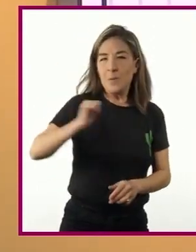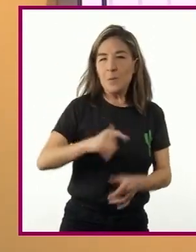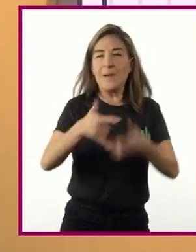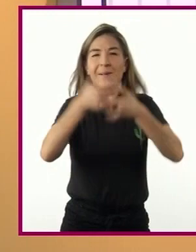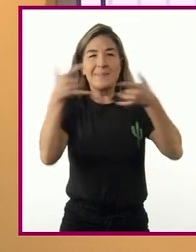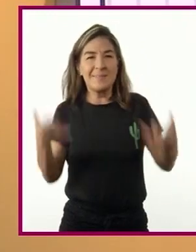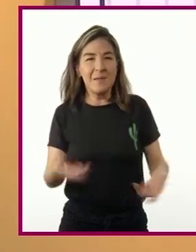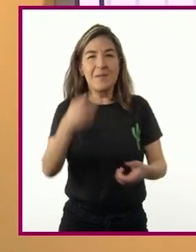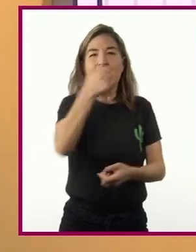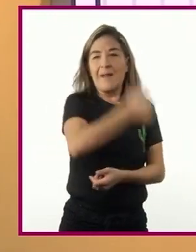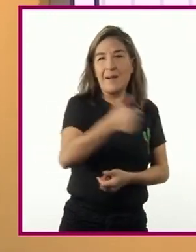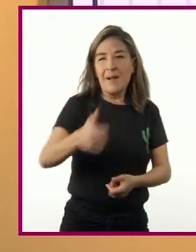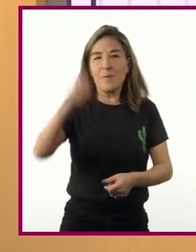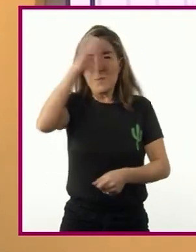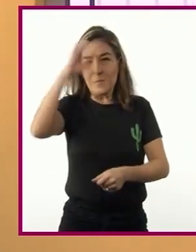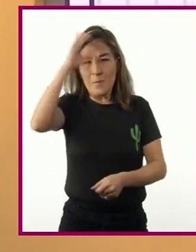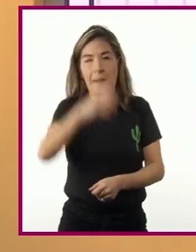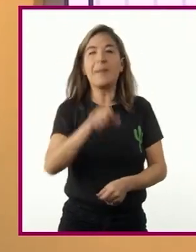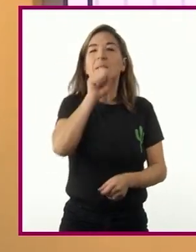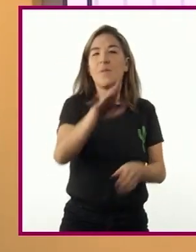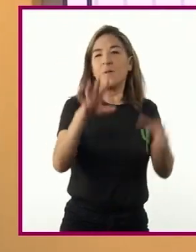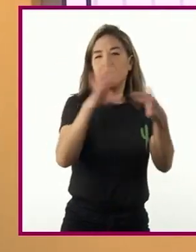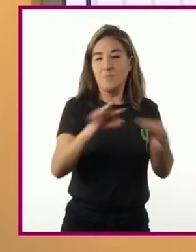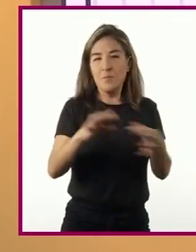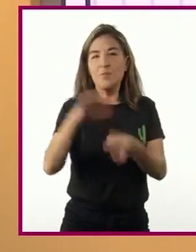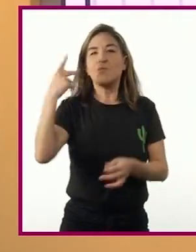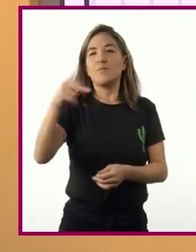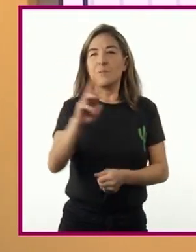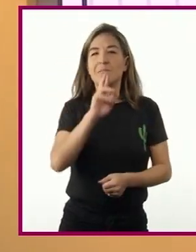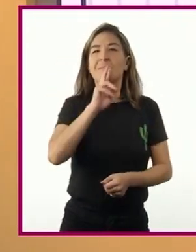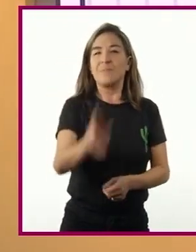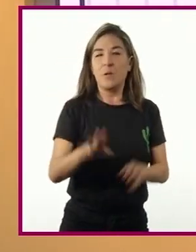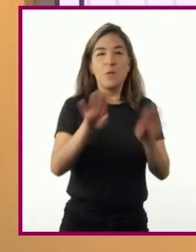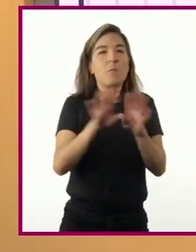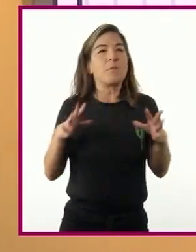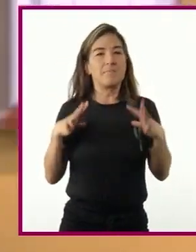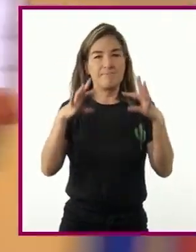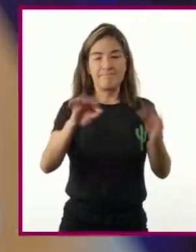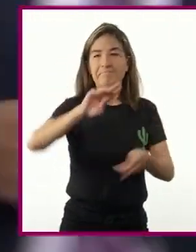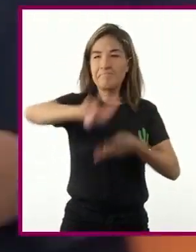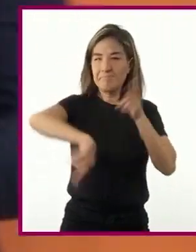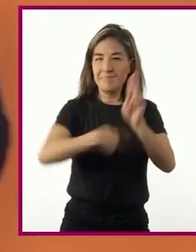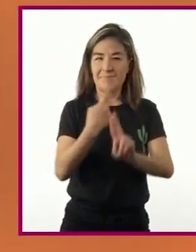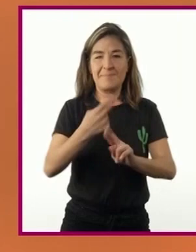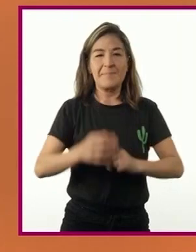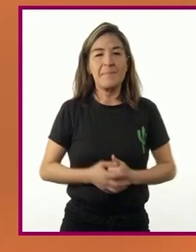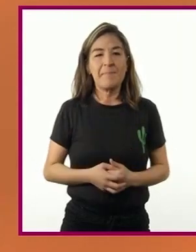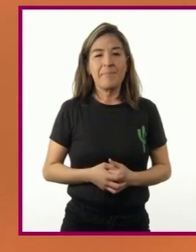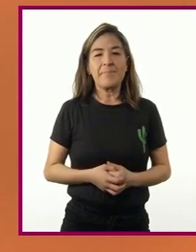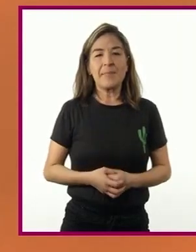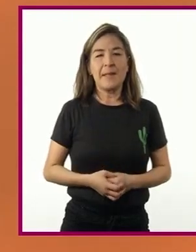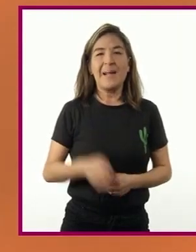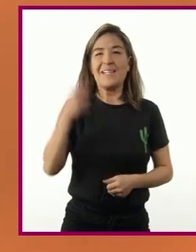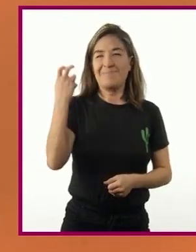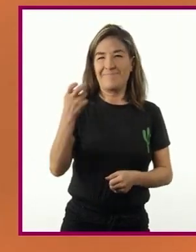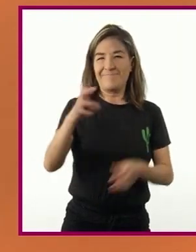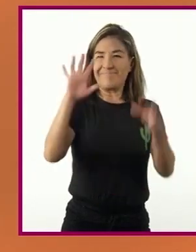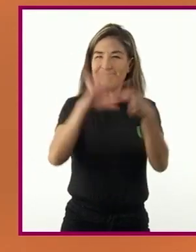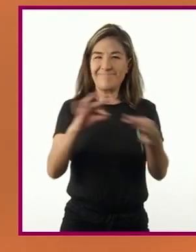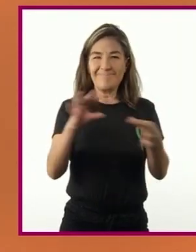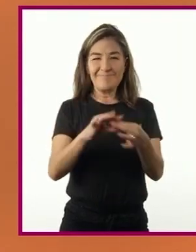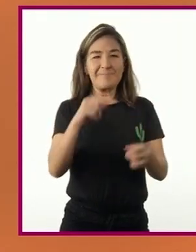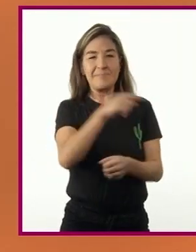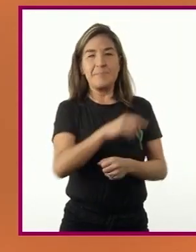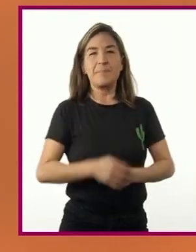narración que trata de explicar o dar su propia respuesta al origen del universo. A esos relatos que